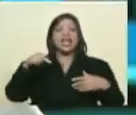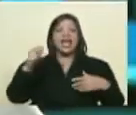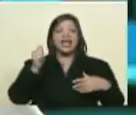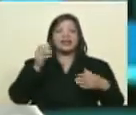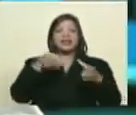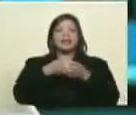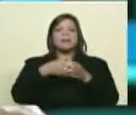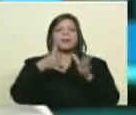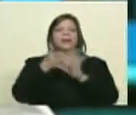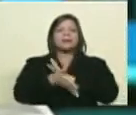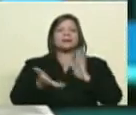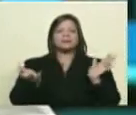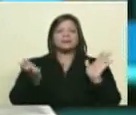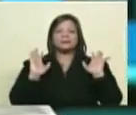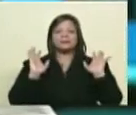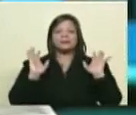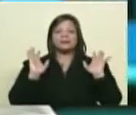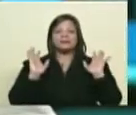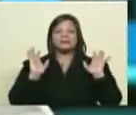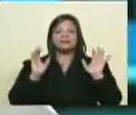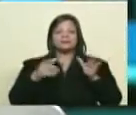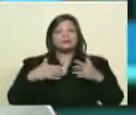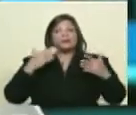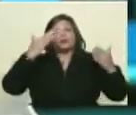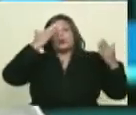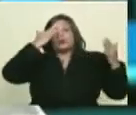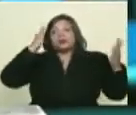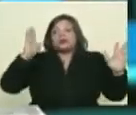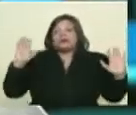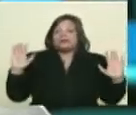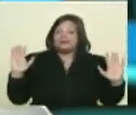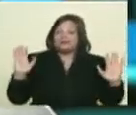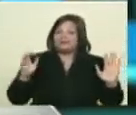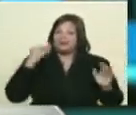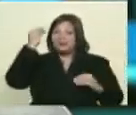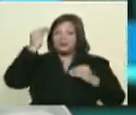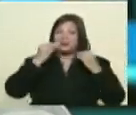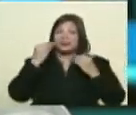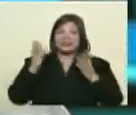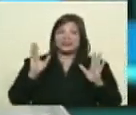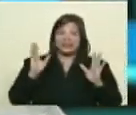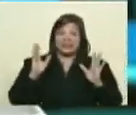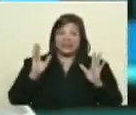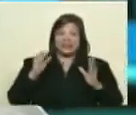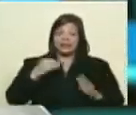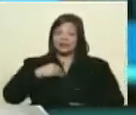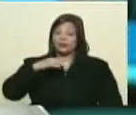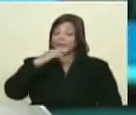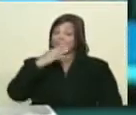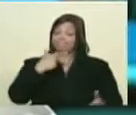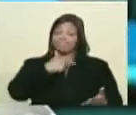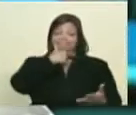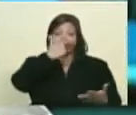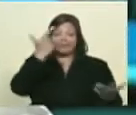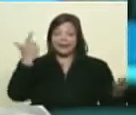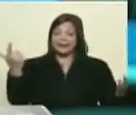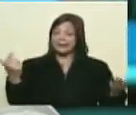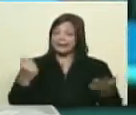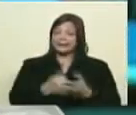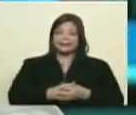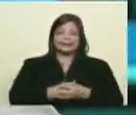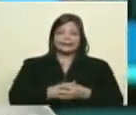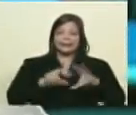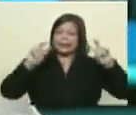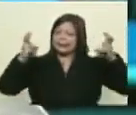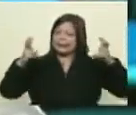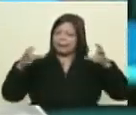¿qué pasó con Cataluña? ¿qué va a pasar con Cataluña? yo no sé yo la verdad es que yo soy andaluz y la verdad es que me da mucha pena porque yo creo que estas cosas son más bien un